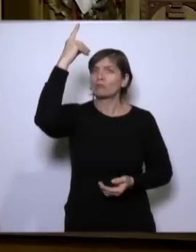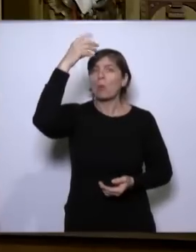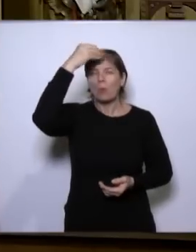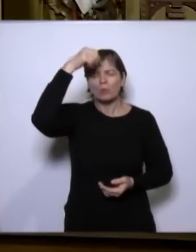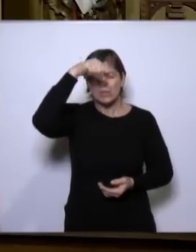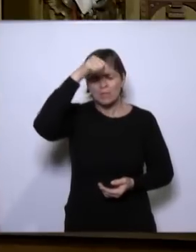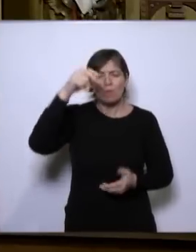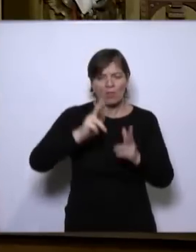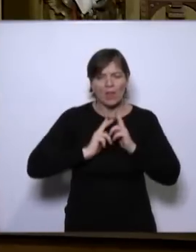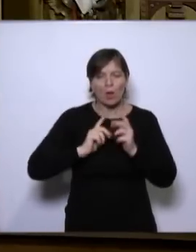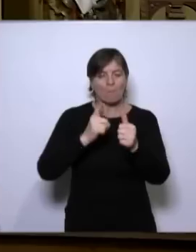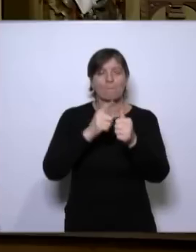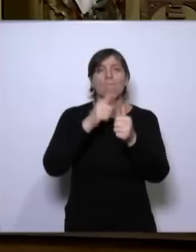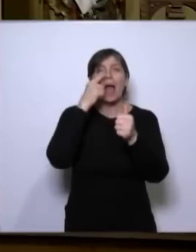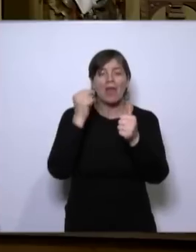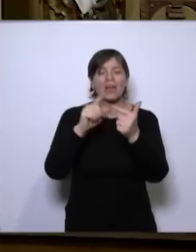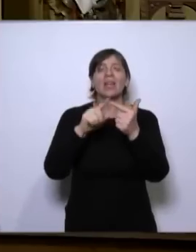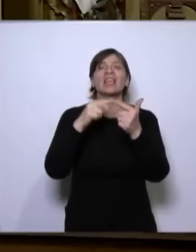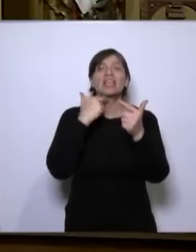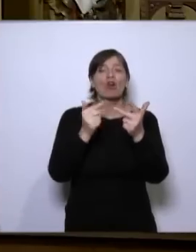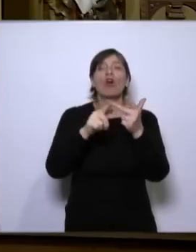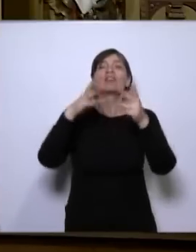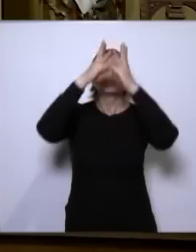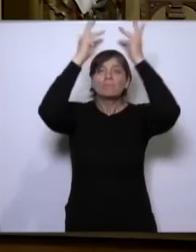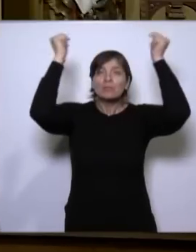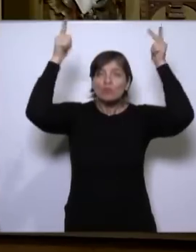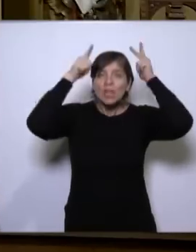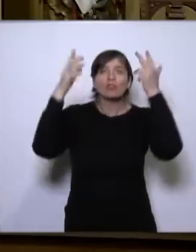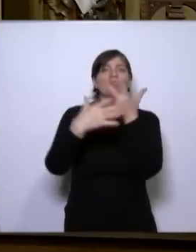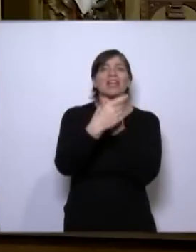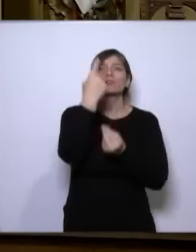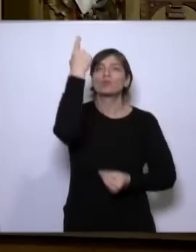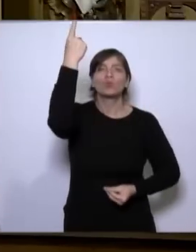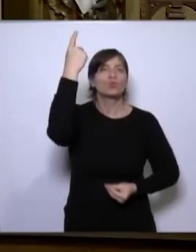que es Padre, Hijo y Espíritu Santo.